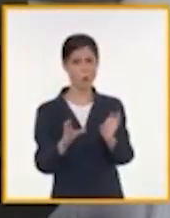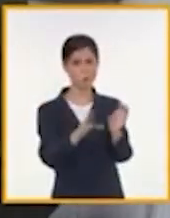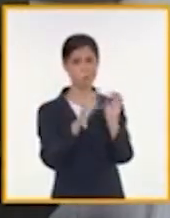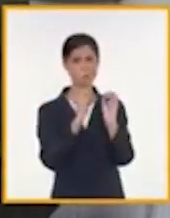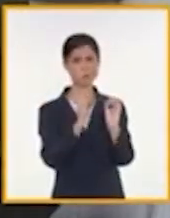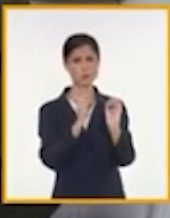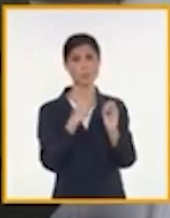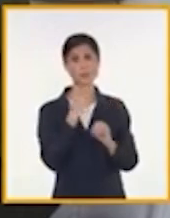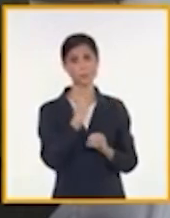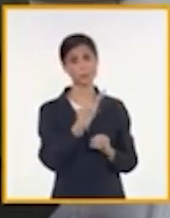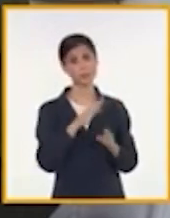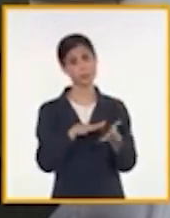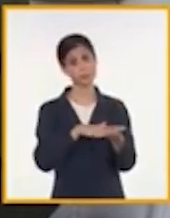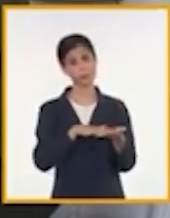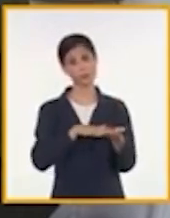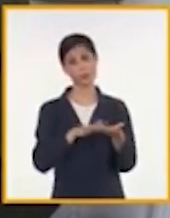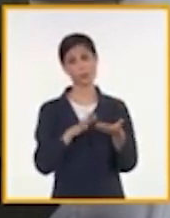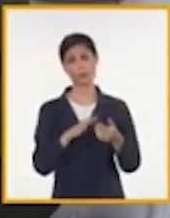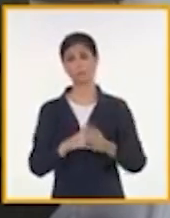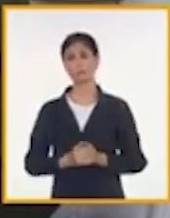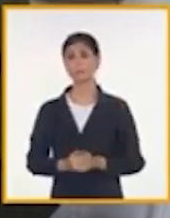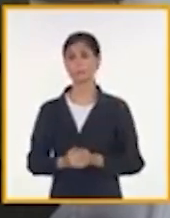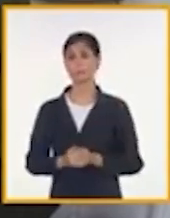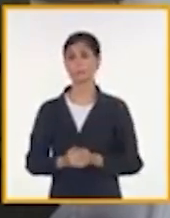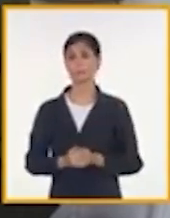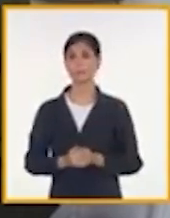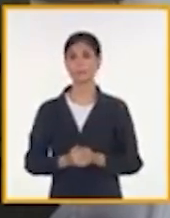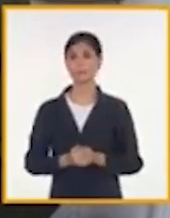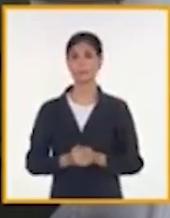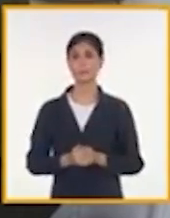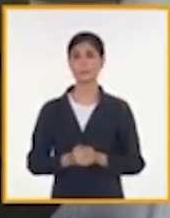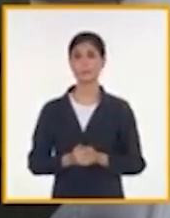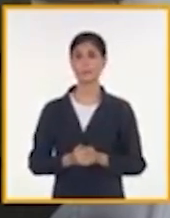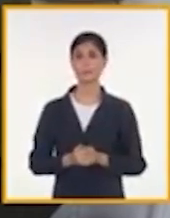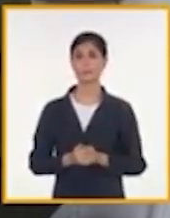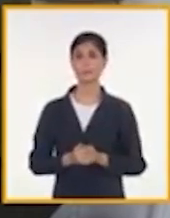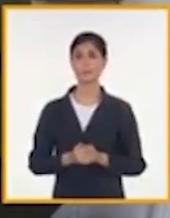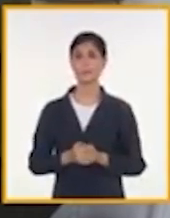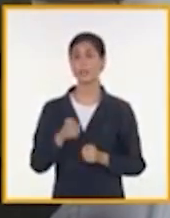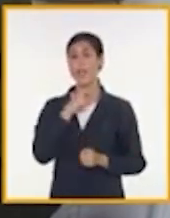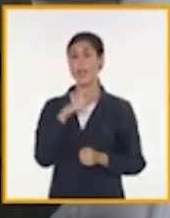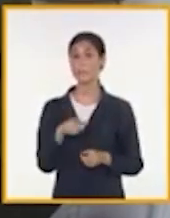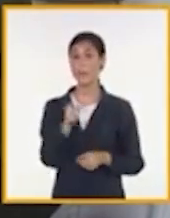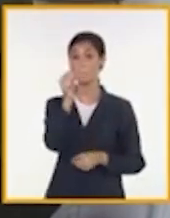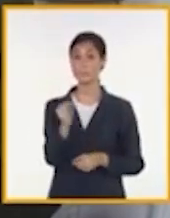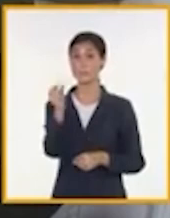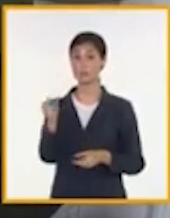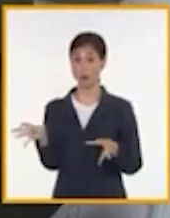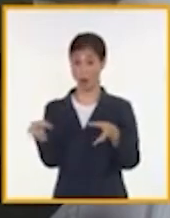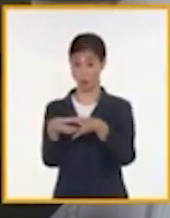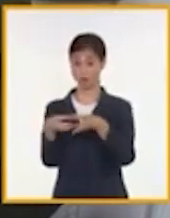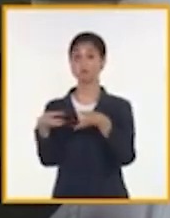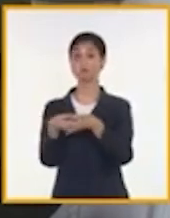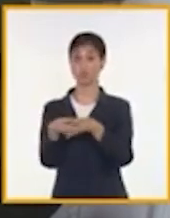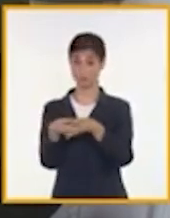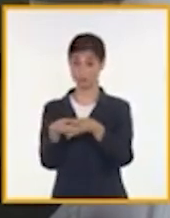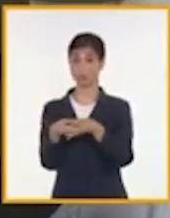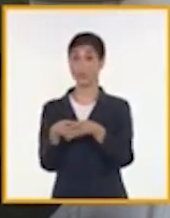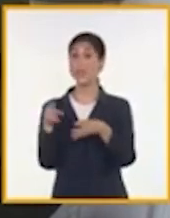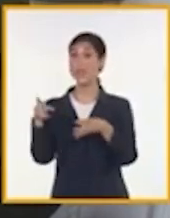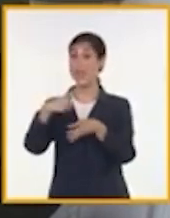lista Nacional de persona y entidad identificada como terrorista se le